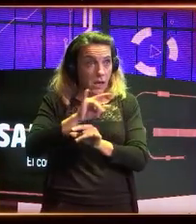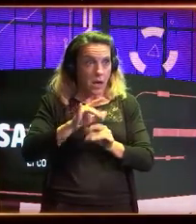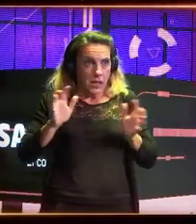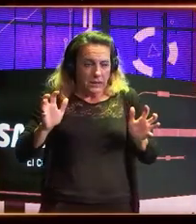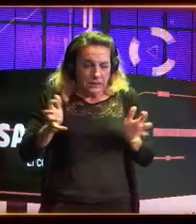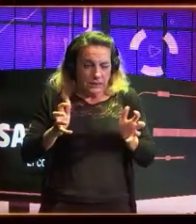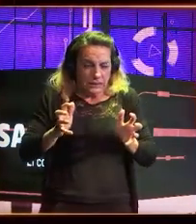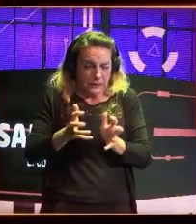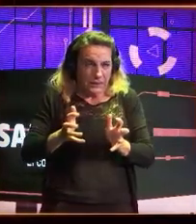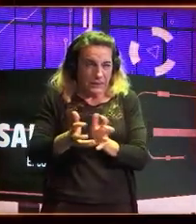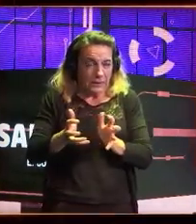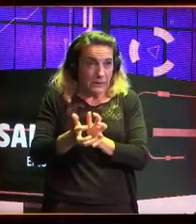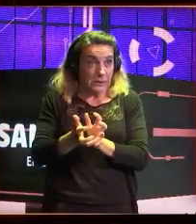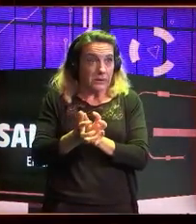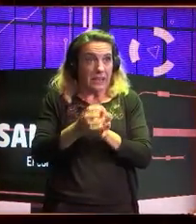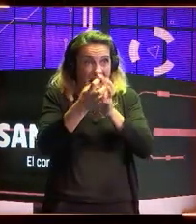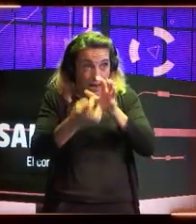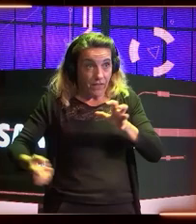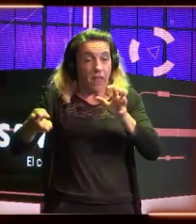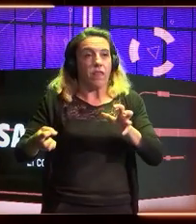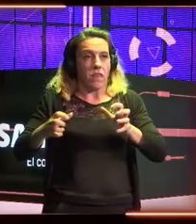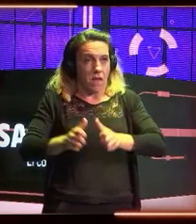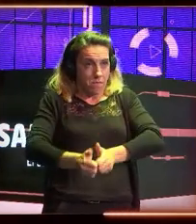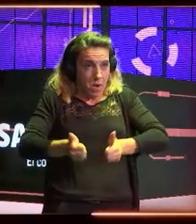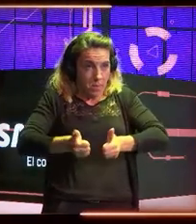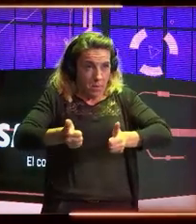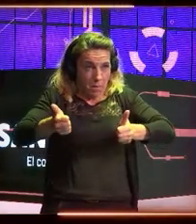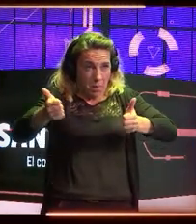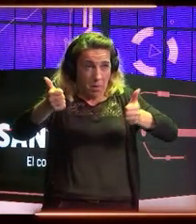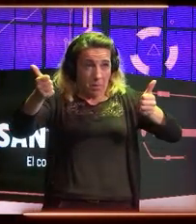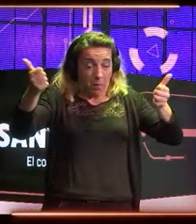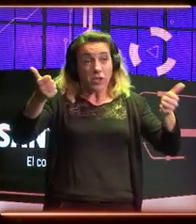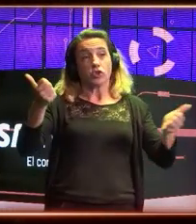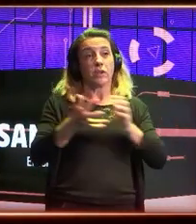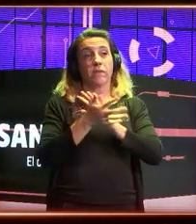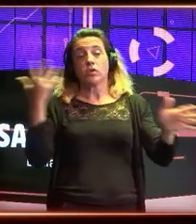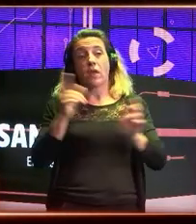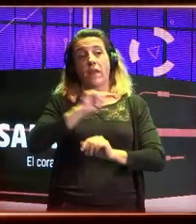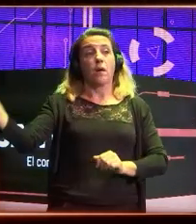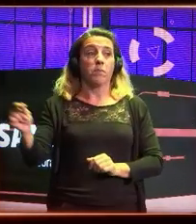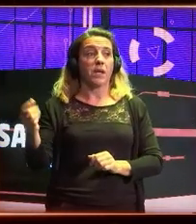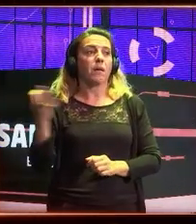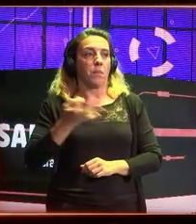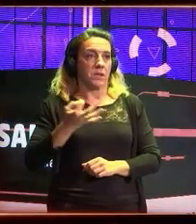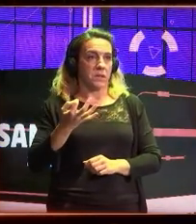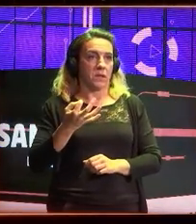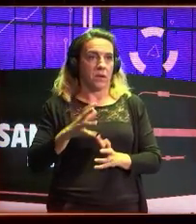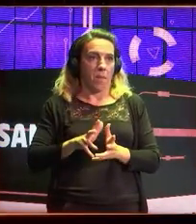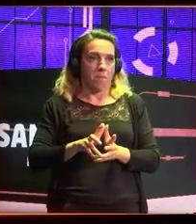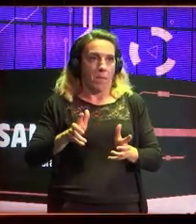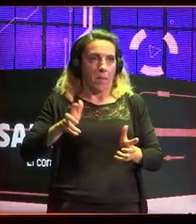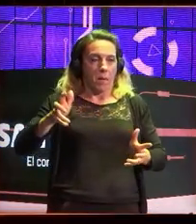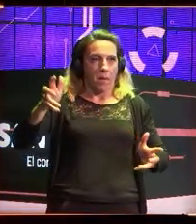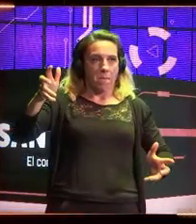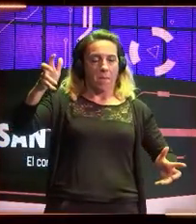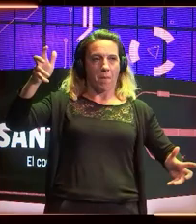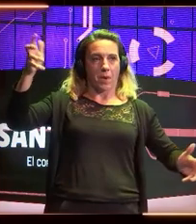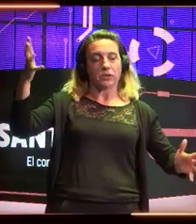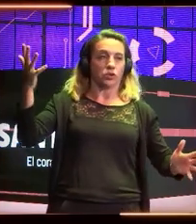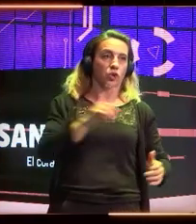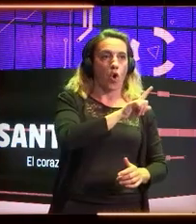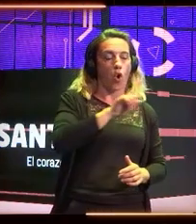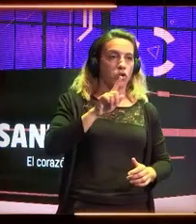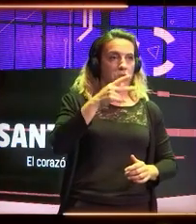apretando la grad será haciendo más intensa y qué pasa con la velocidad de escape va creciendo entonces pasa de 11